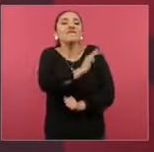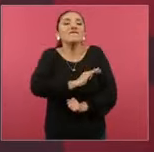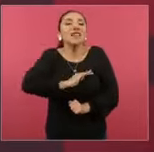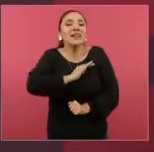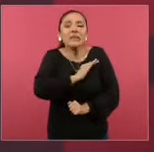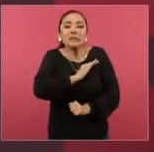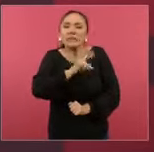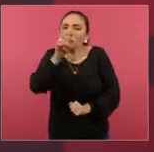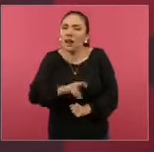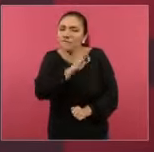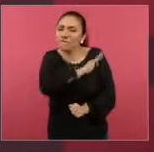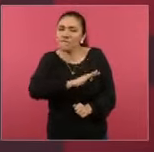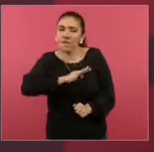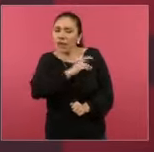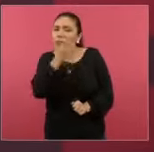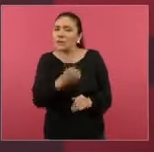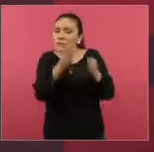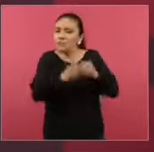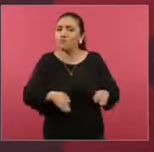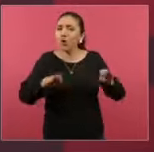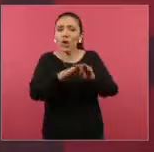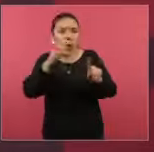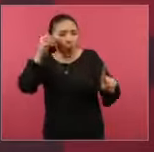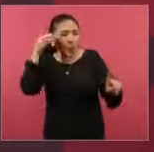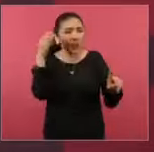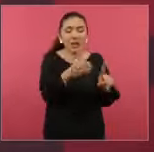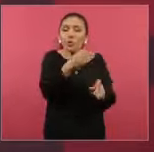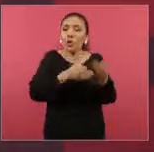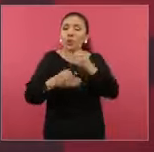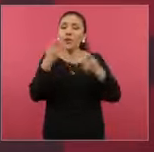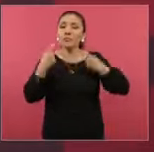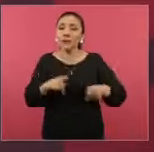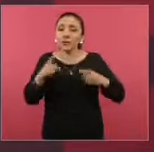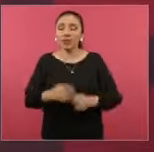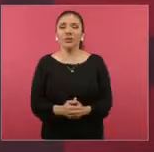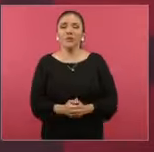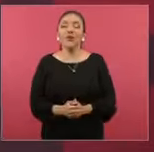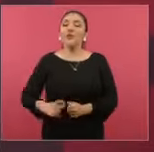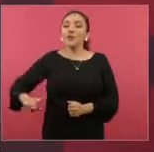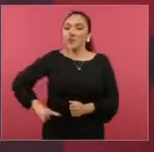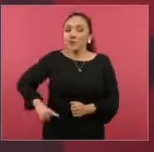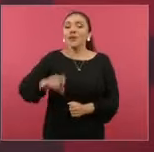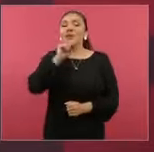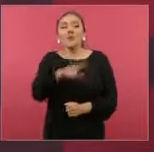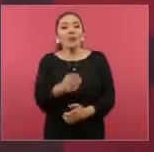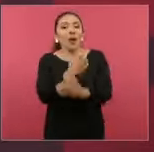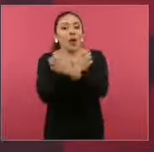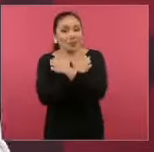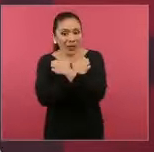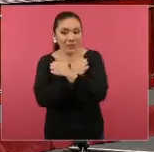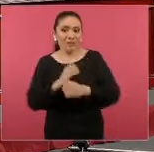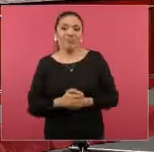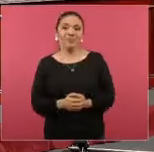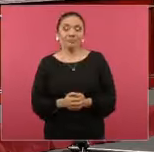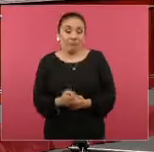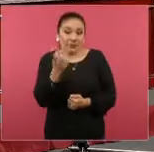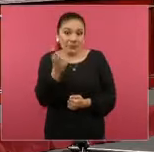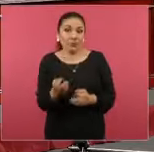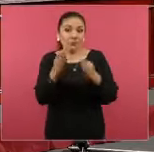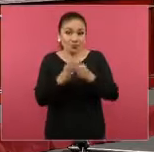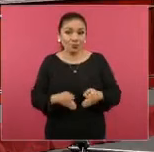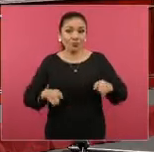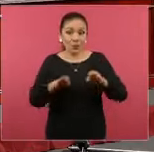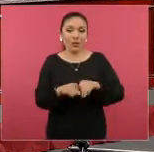debe ser un objetivo de todos nosotros, del gobierno y de la educación. Eso es importante. Y